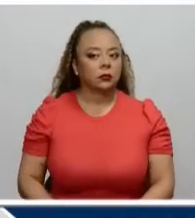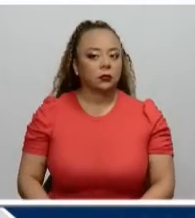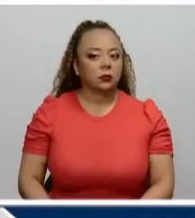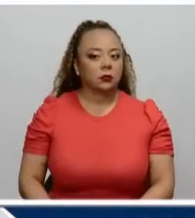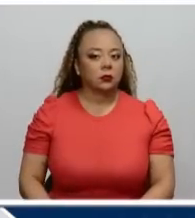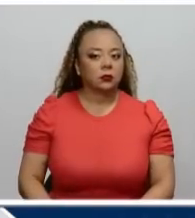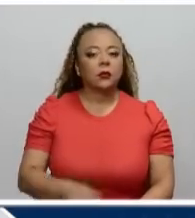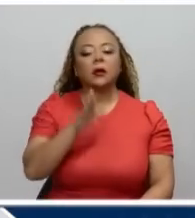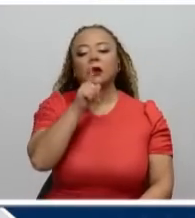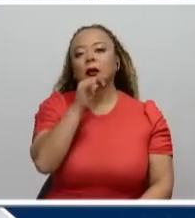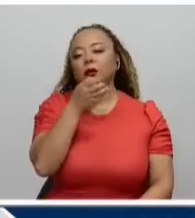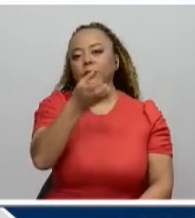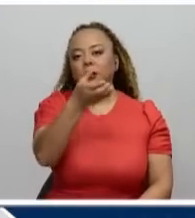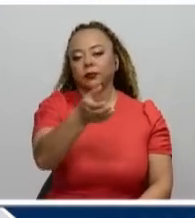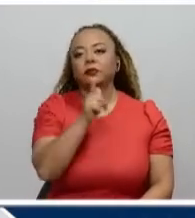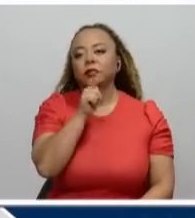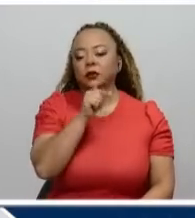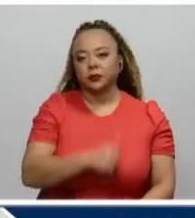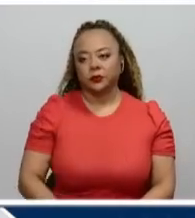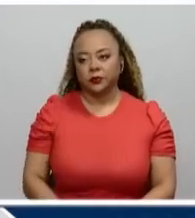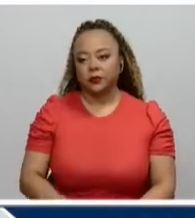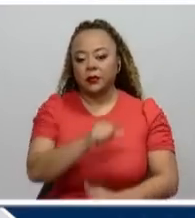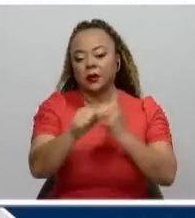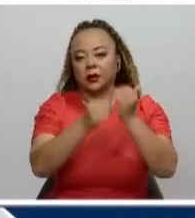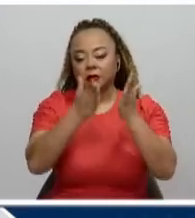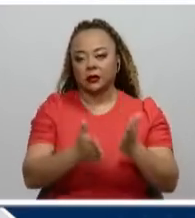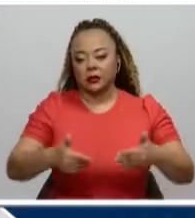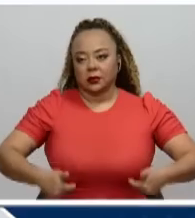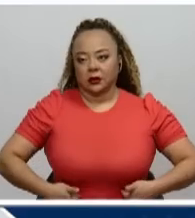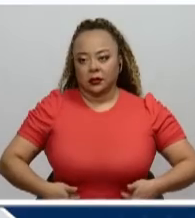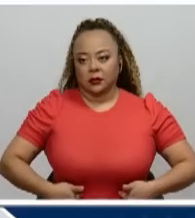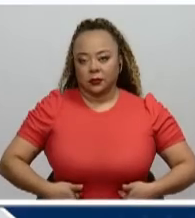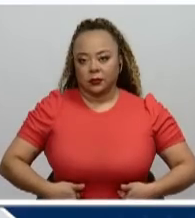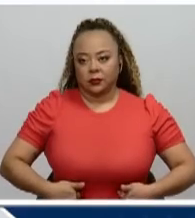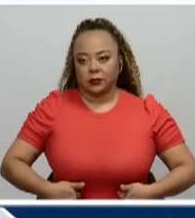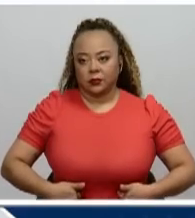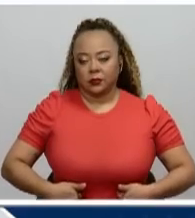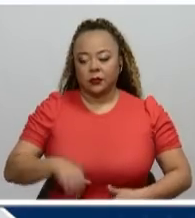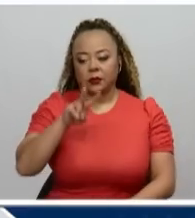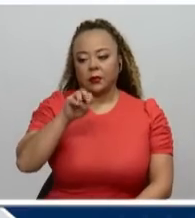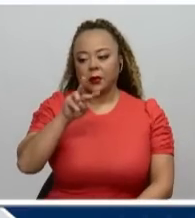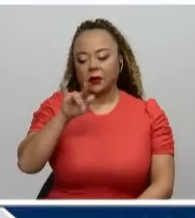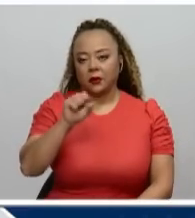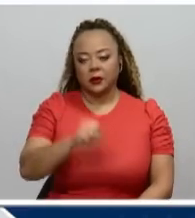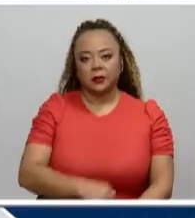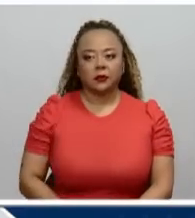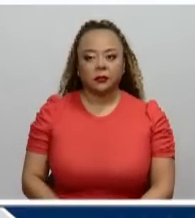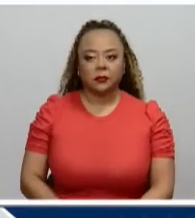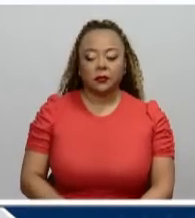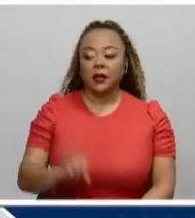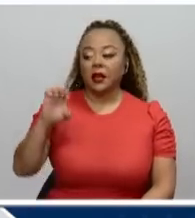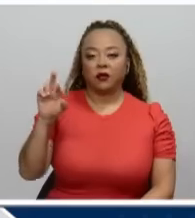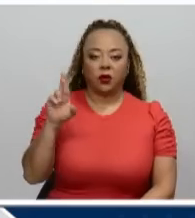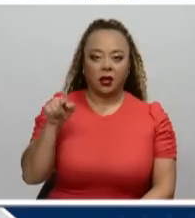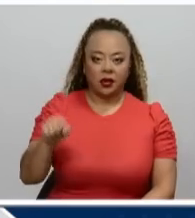quién lo habrá sugerido Quién es el asistente técnico de de Claudio vivas Erick